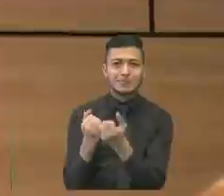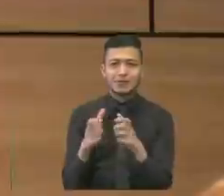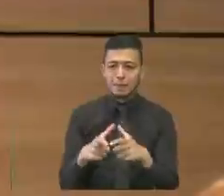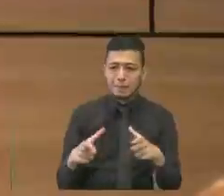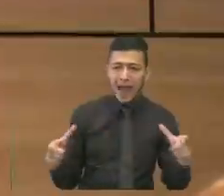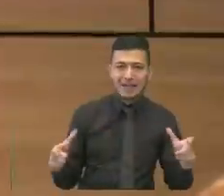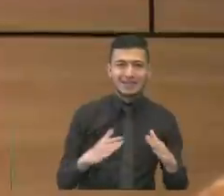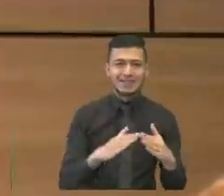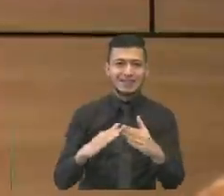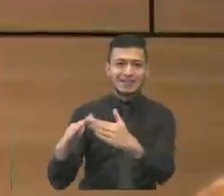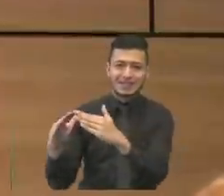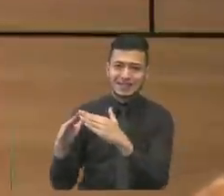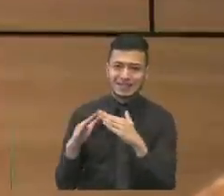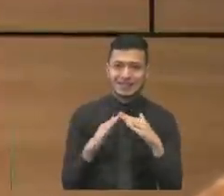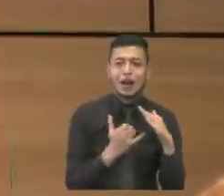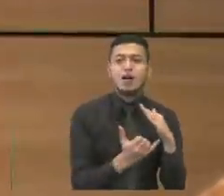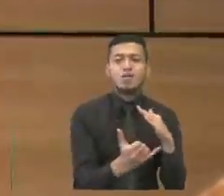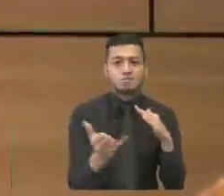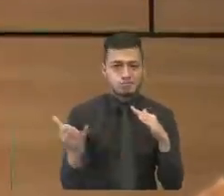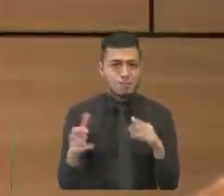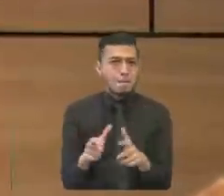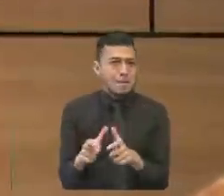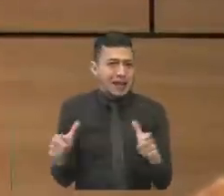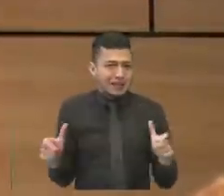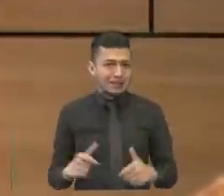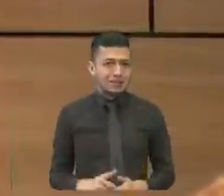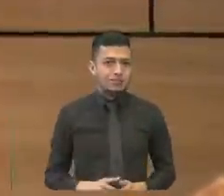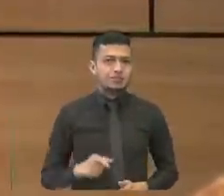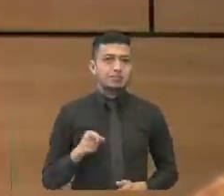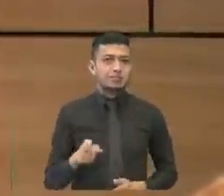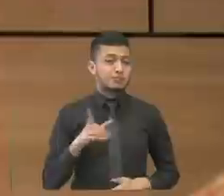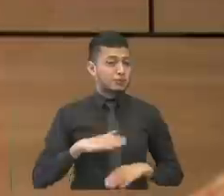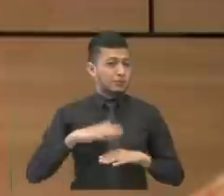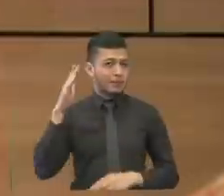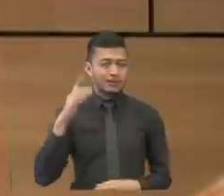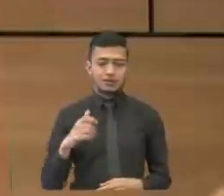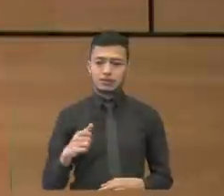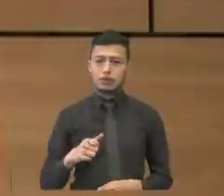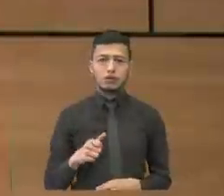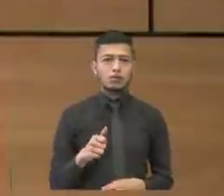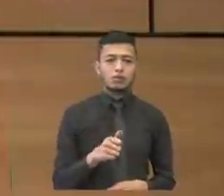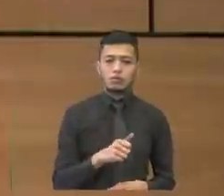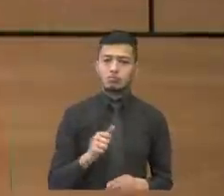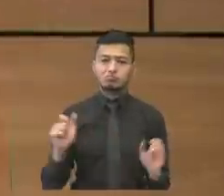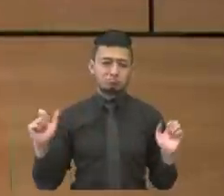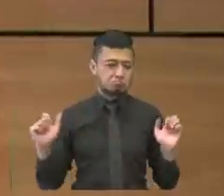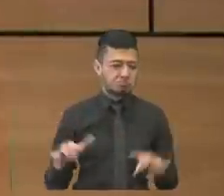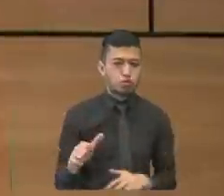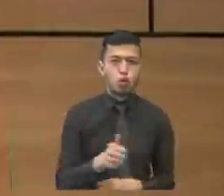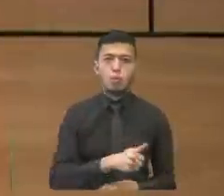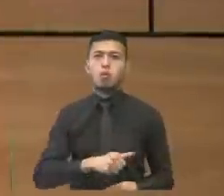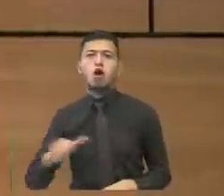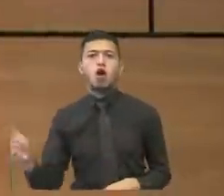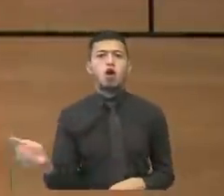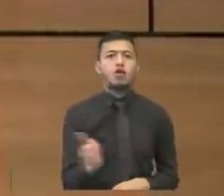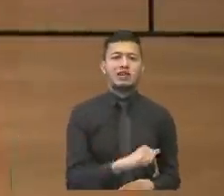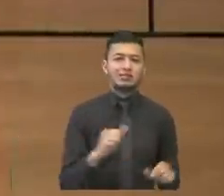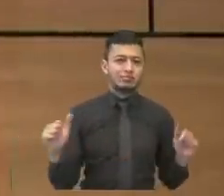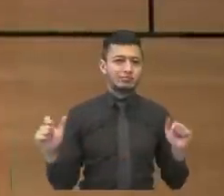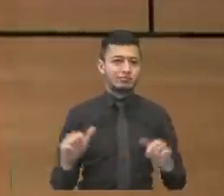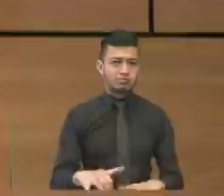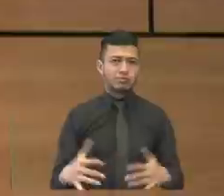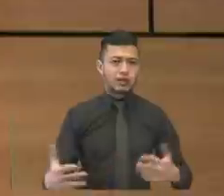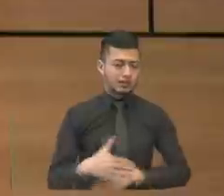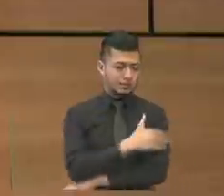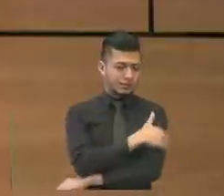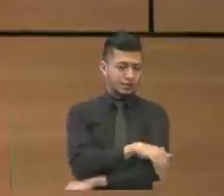usos residenciales, también de usos comerciales. Y es el gran destino de movilidad de la séptima. De las tres séptimas, la de la 24 a la 40,